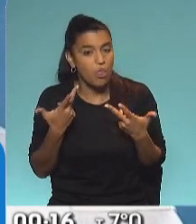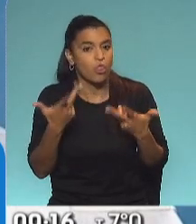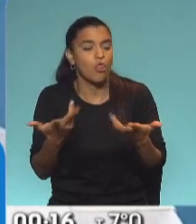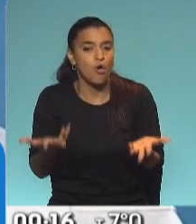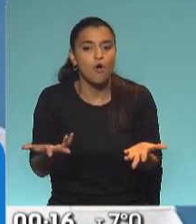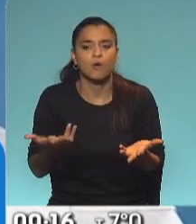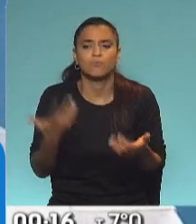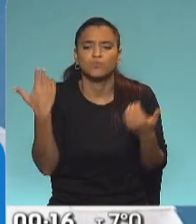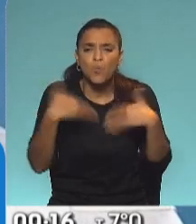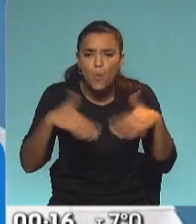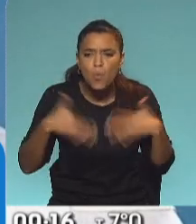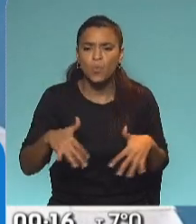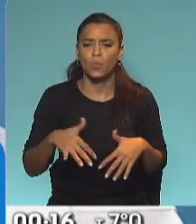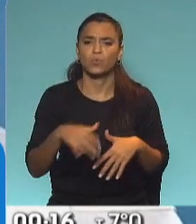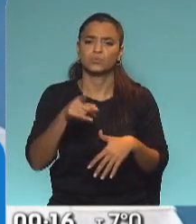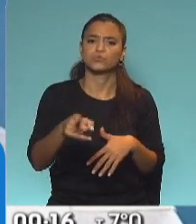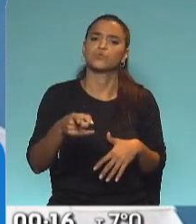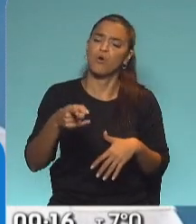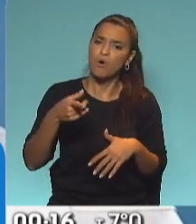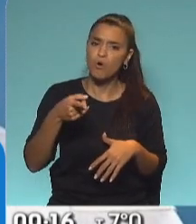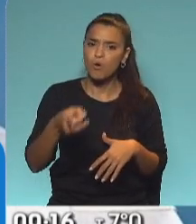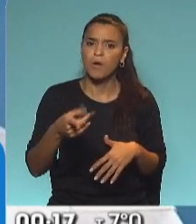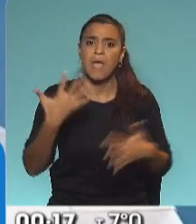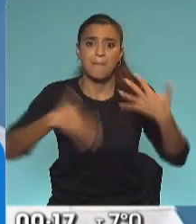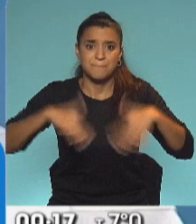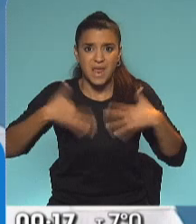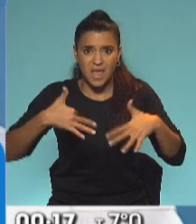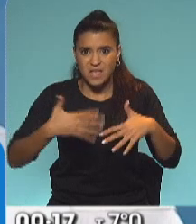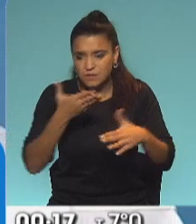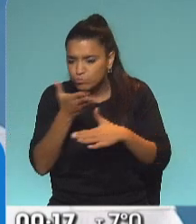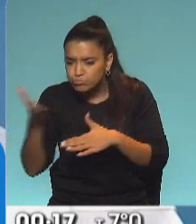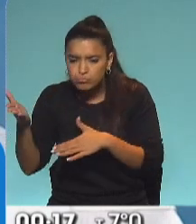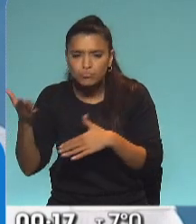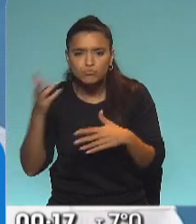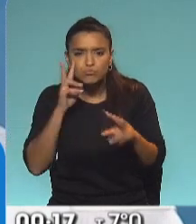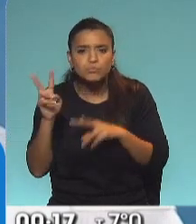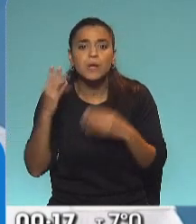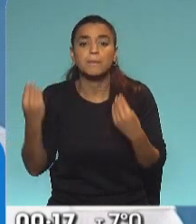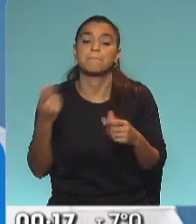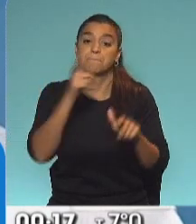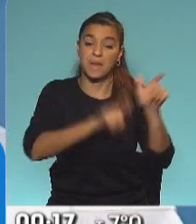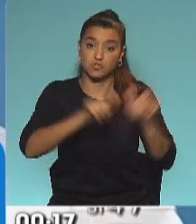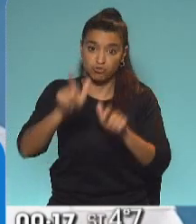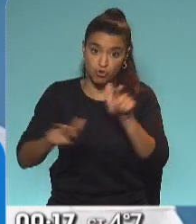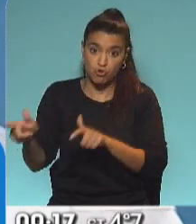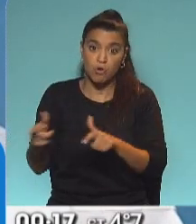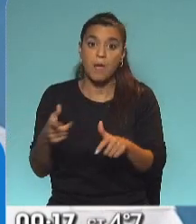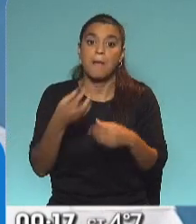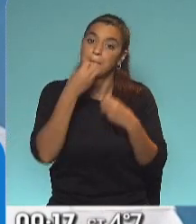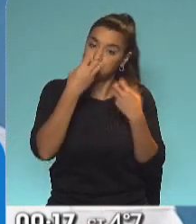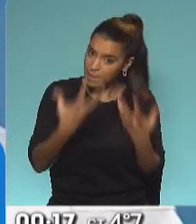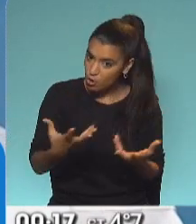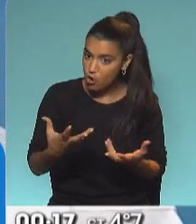de centenares de intervenciones en emergencias que a las personas nos va